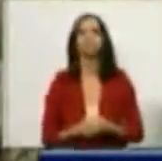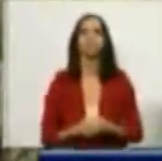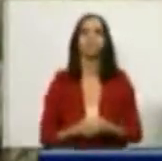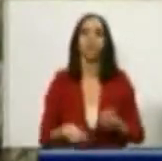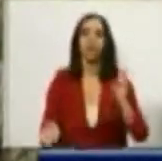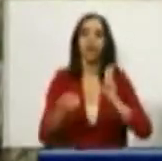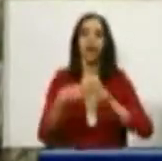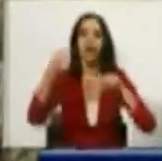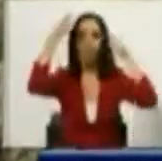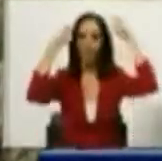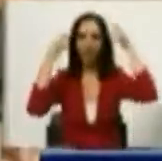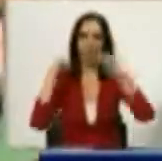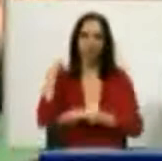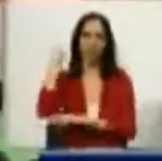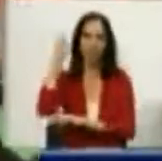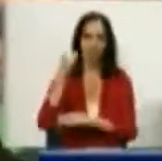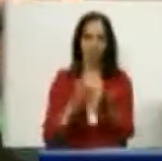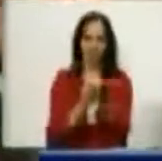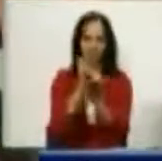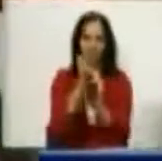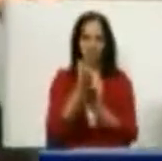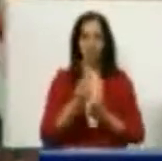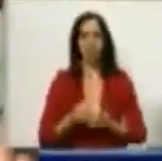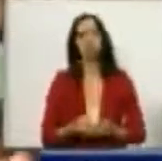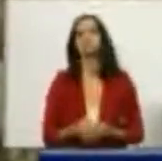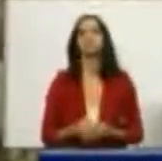numeral chavismo es